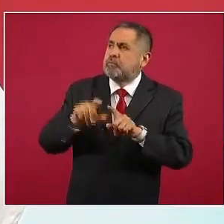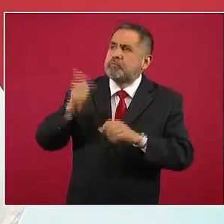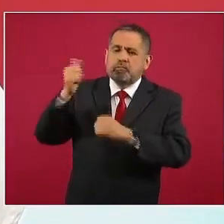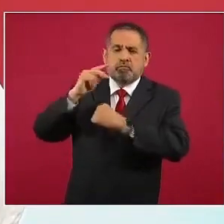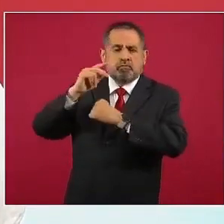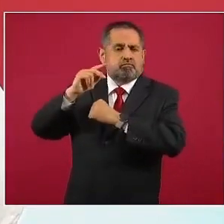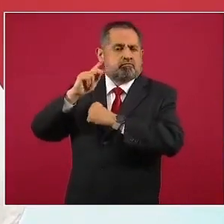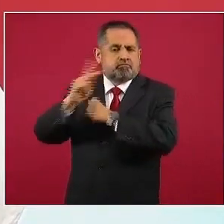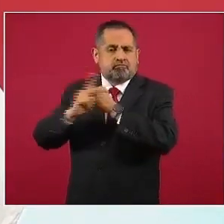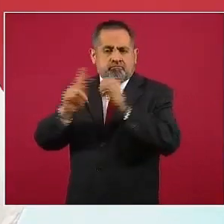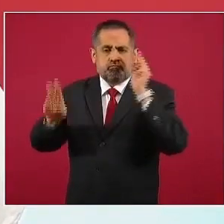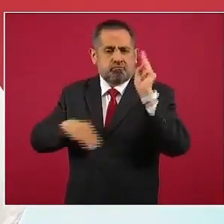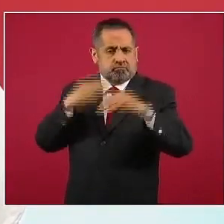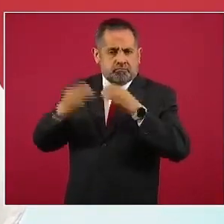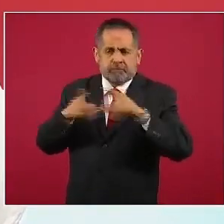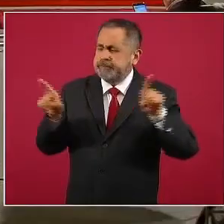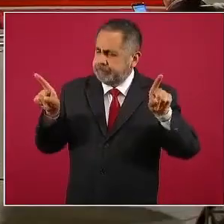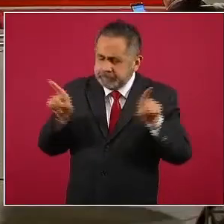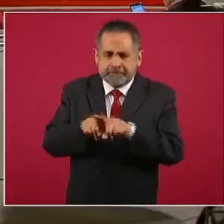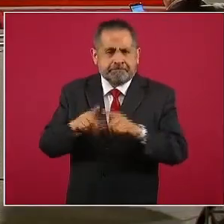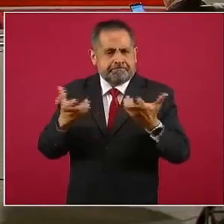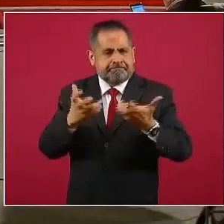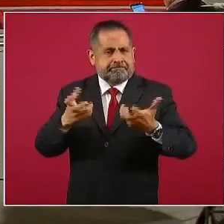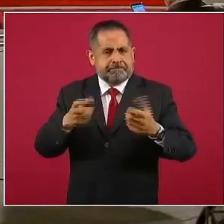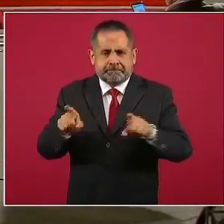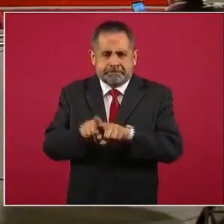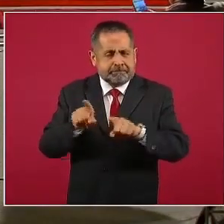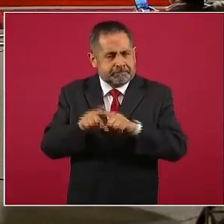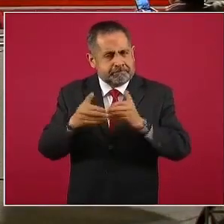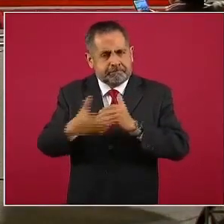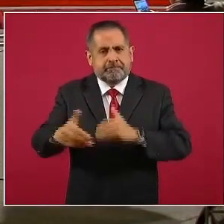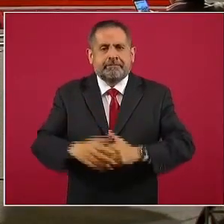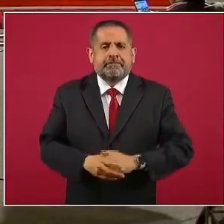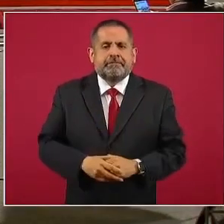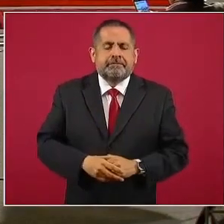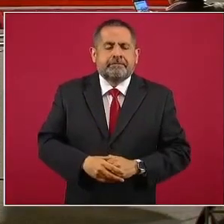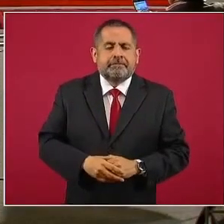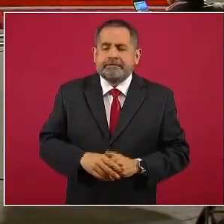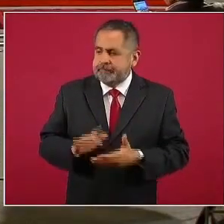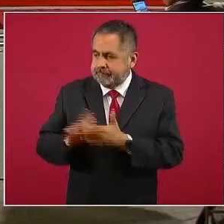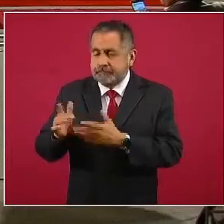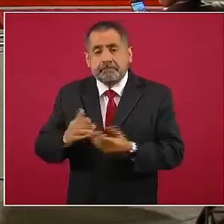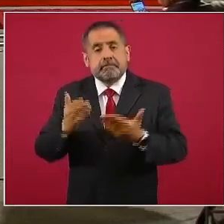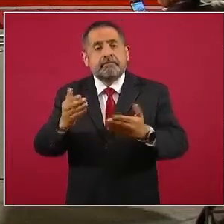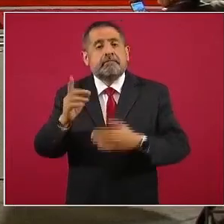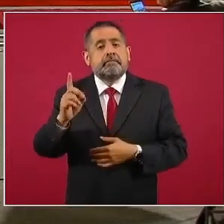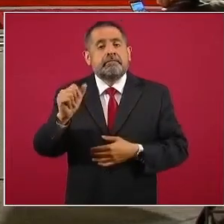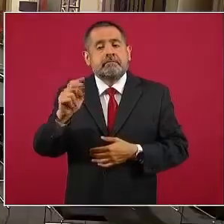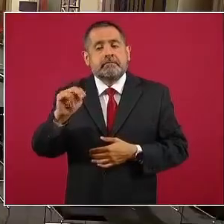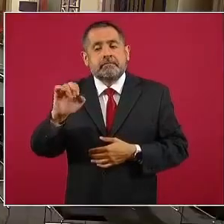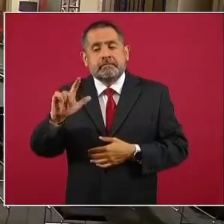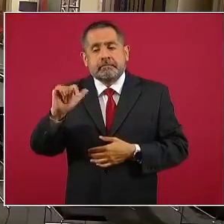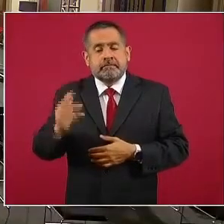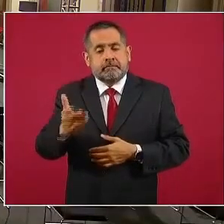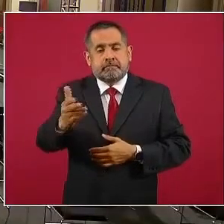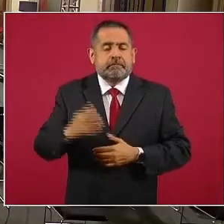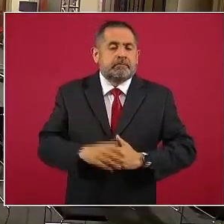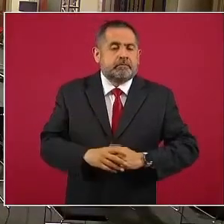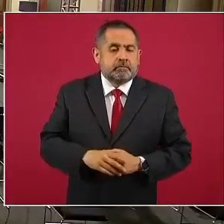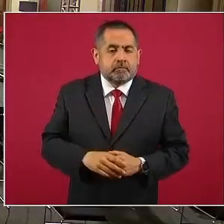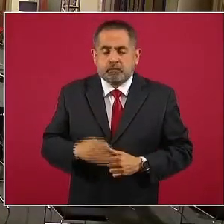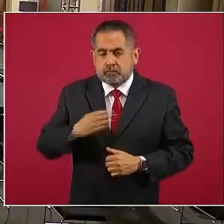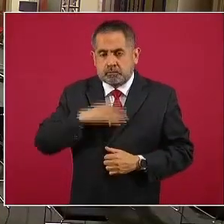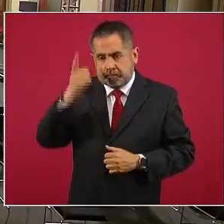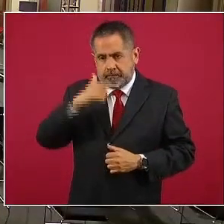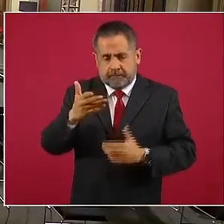del mundo que tengan esta vacuna. Muchas gracias. Daniela Pastrana, pie de página. Gracias, doctor. Buenas